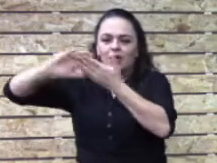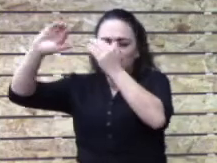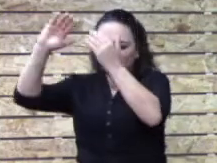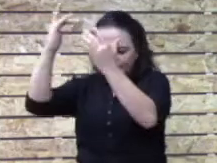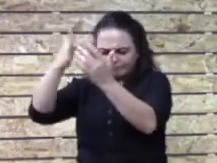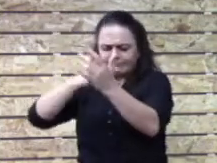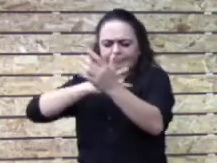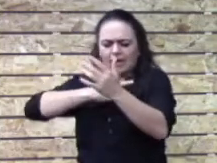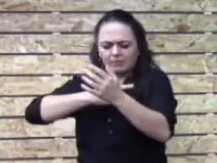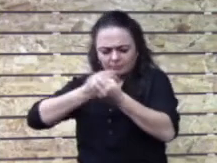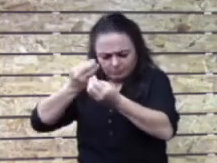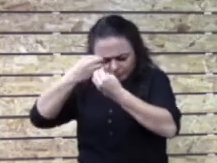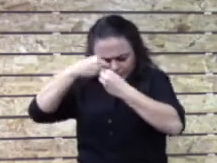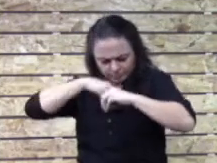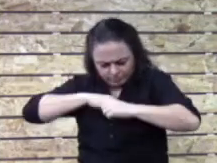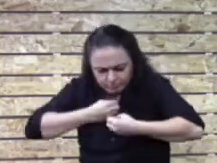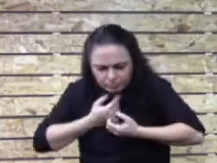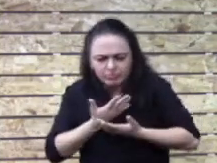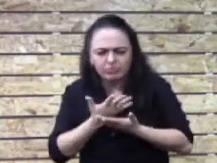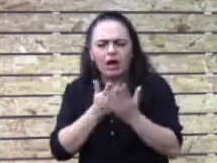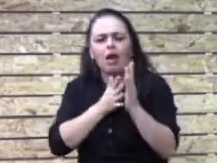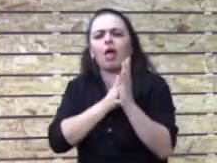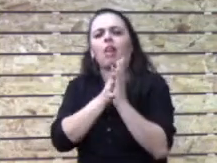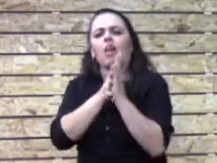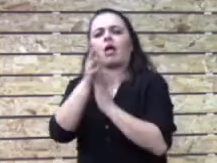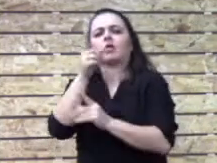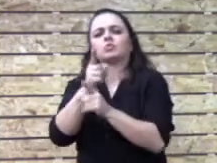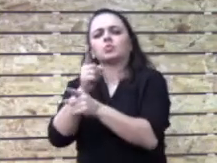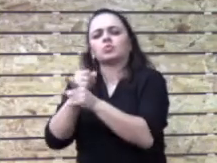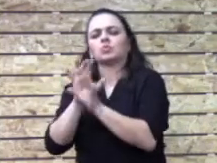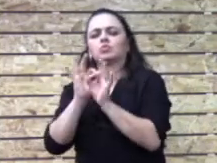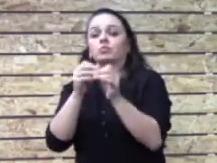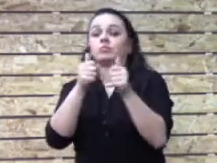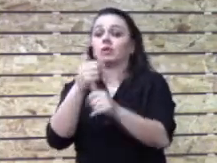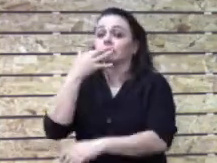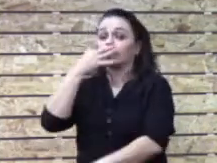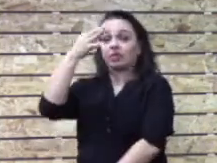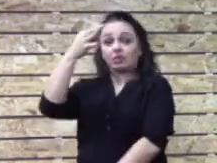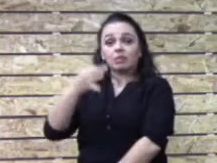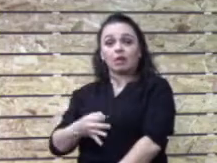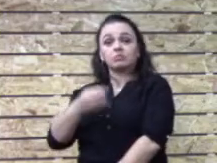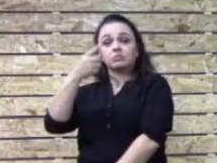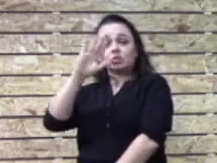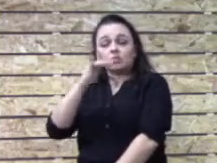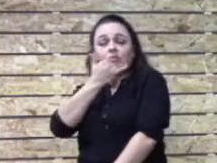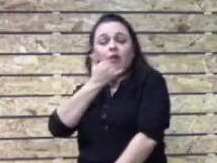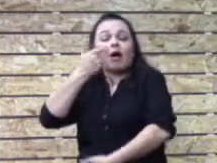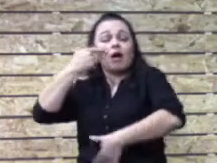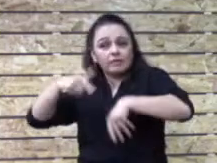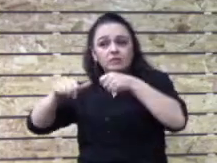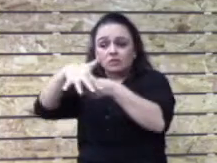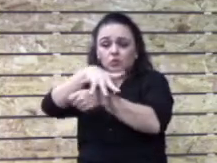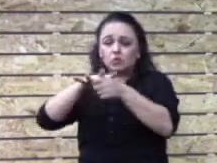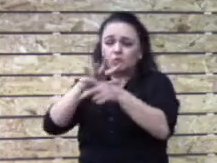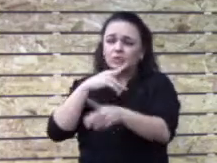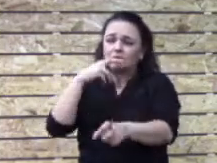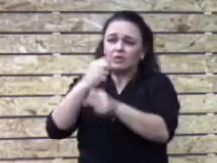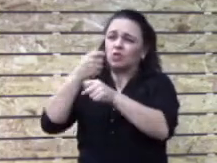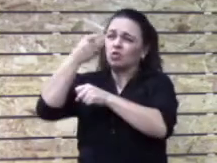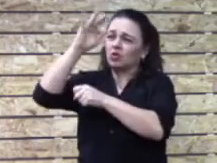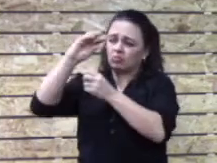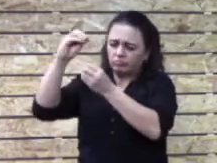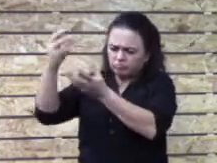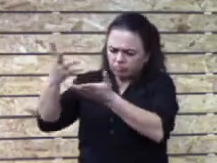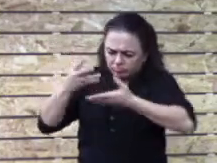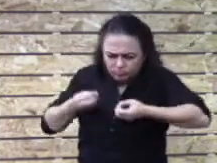hablar. Y hermanos y hermanas, ha sido extraordinario el Señor. Cuando en circunstancias difíciles el Señor nos ha dado la palabra